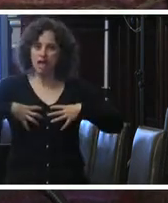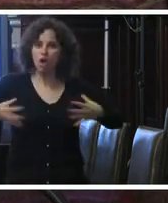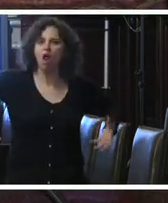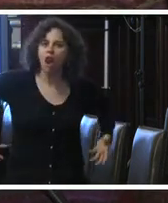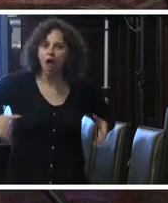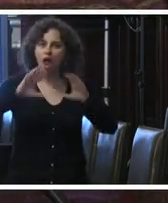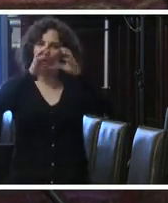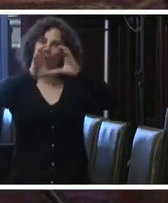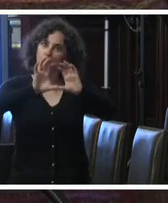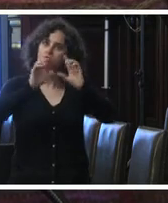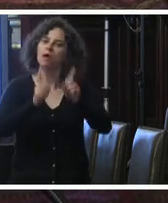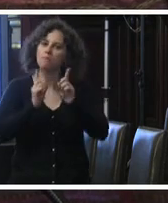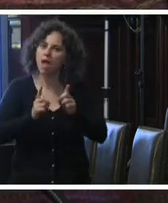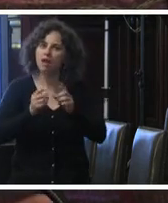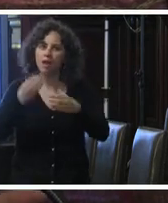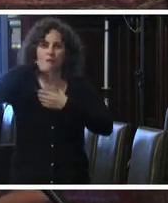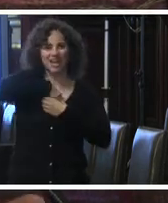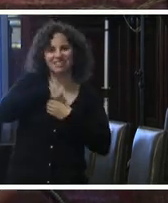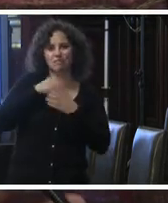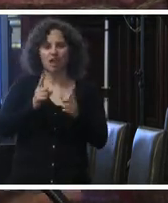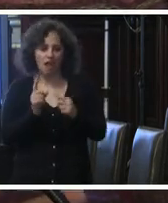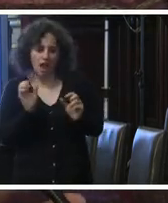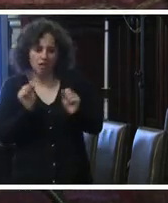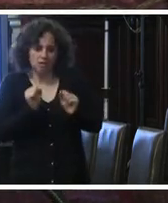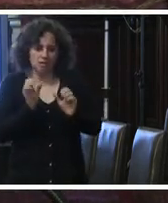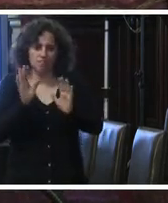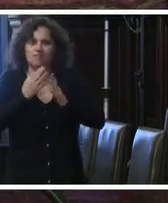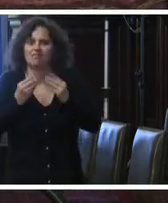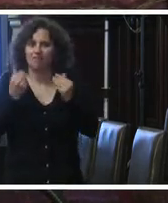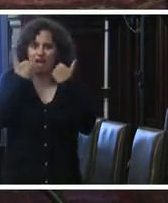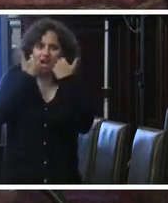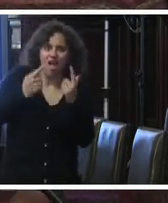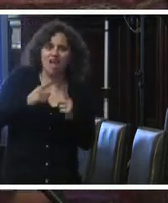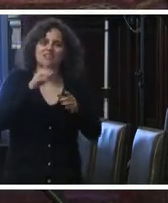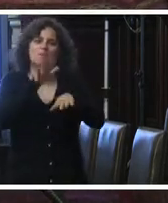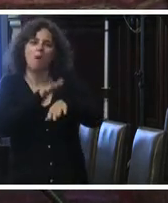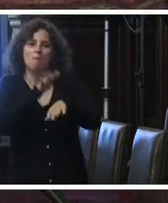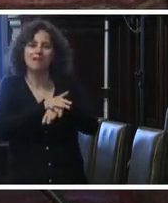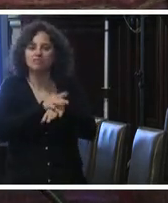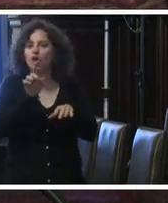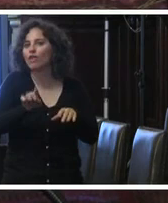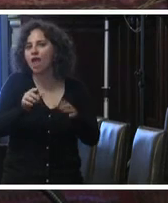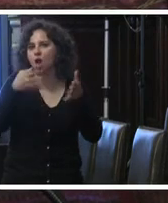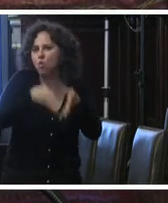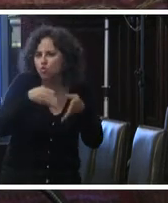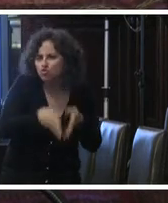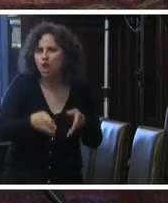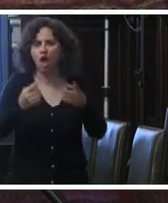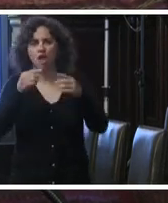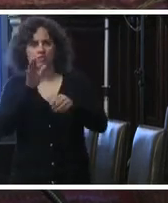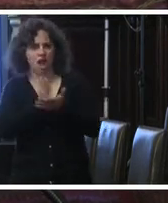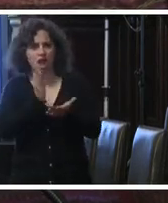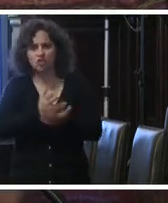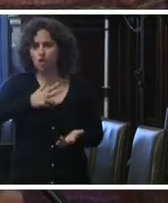¿no? Partes íntimas que lo que hacen justamente es neutralizarlas en ese momento de lucha y de ejercicio de su derecho